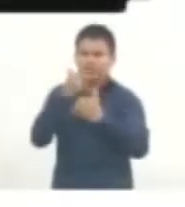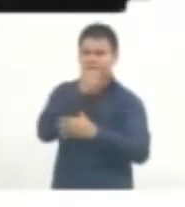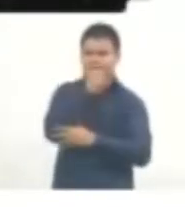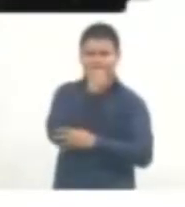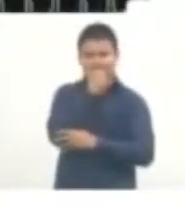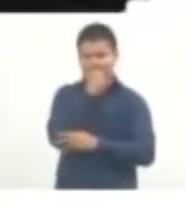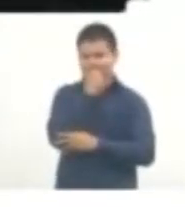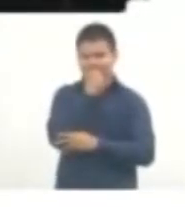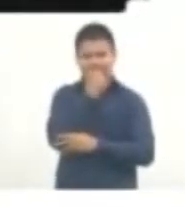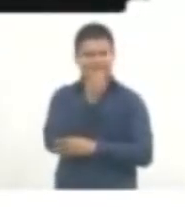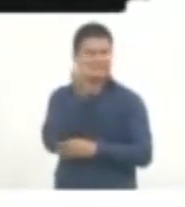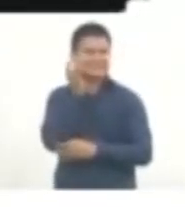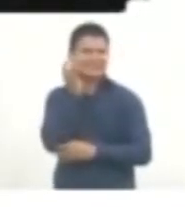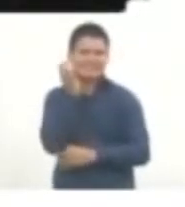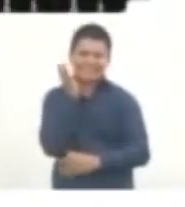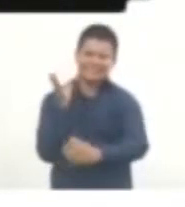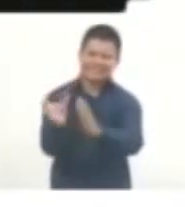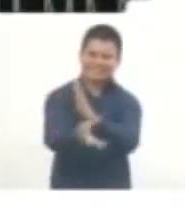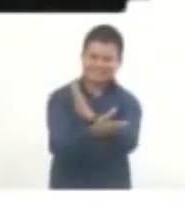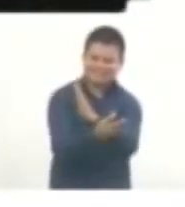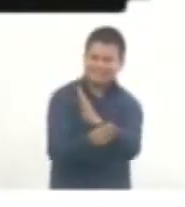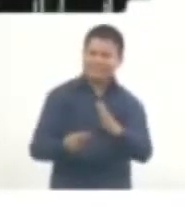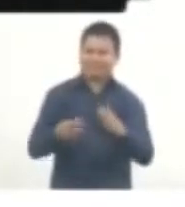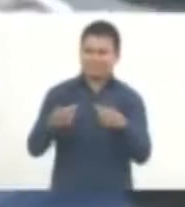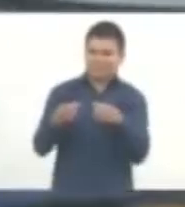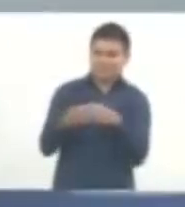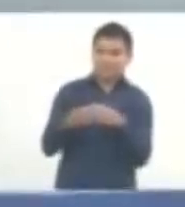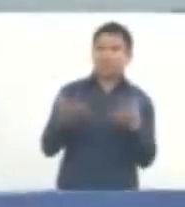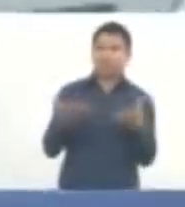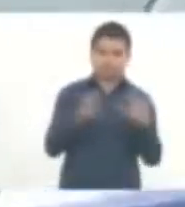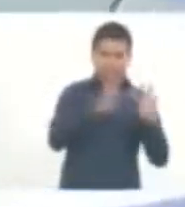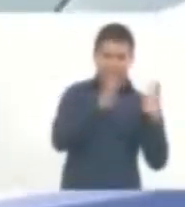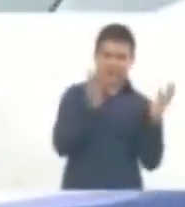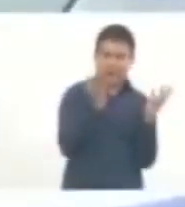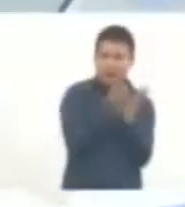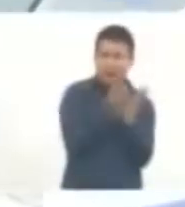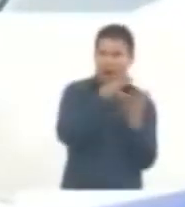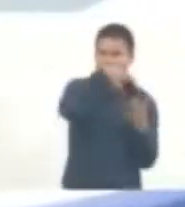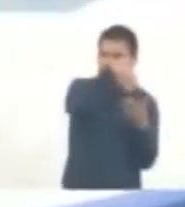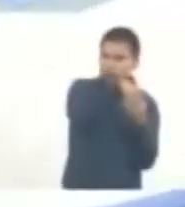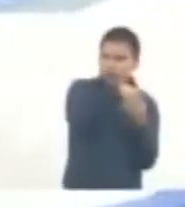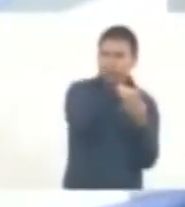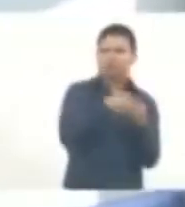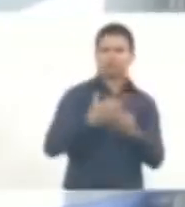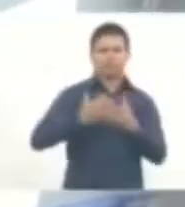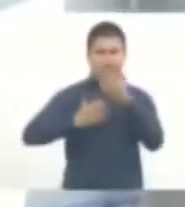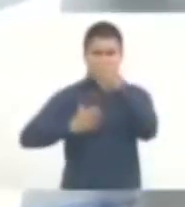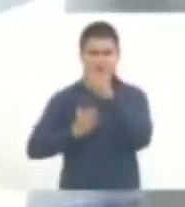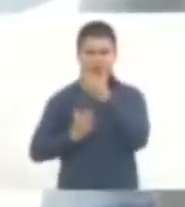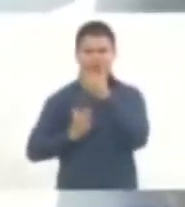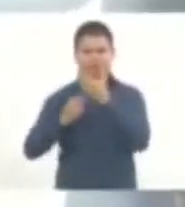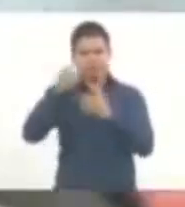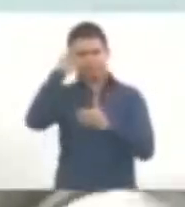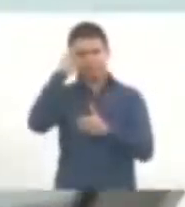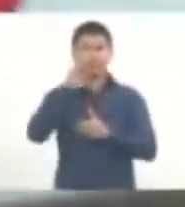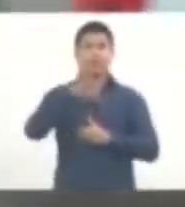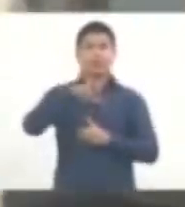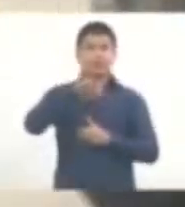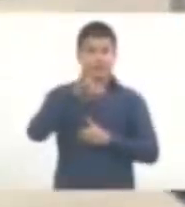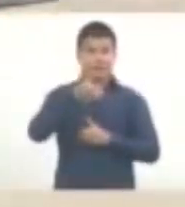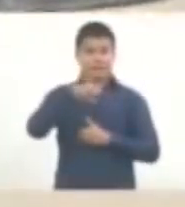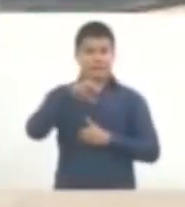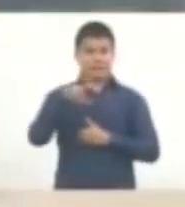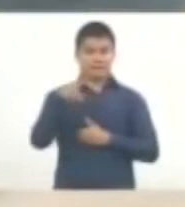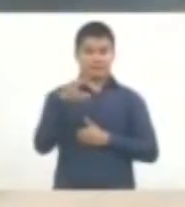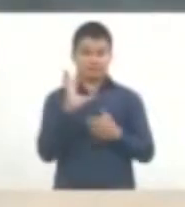evidencian el alto grado de corrupción que existe en las cárceles del país y la estrecha relación que durante años ha existido entre algunos miembros del INPEC y